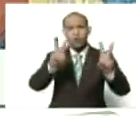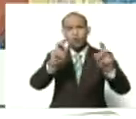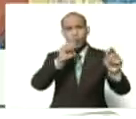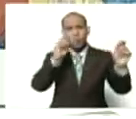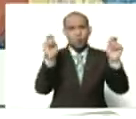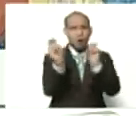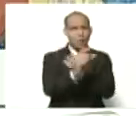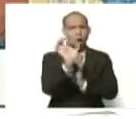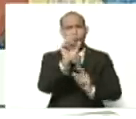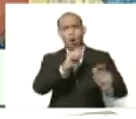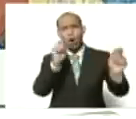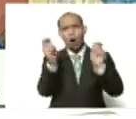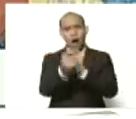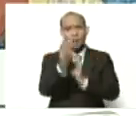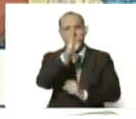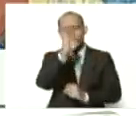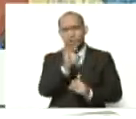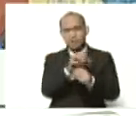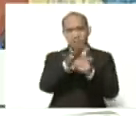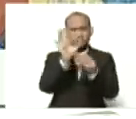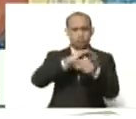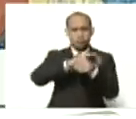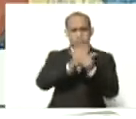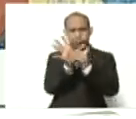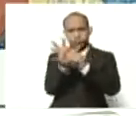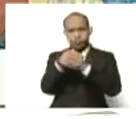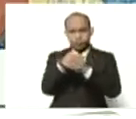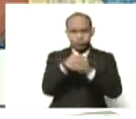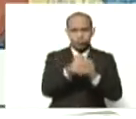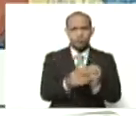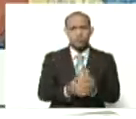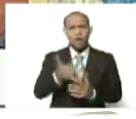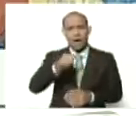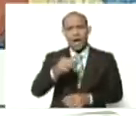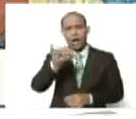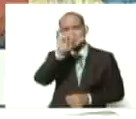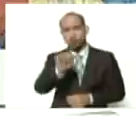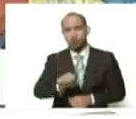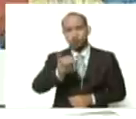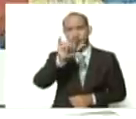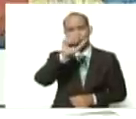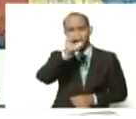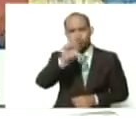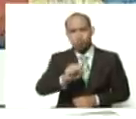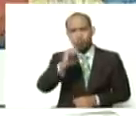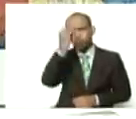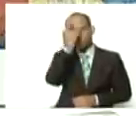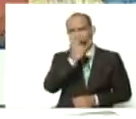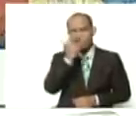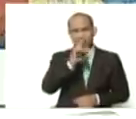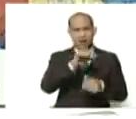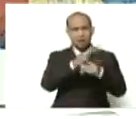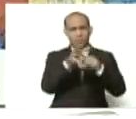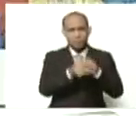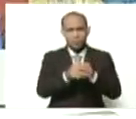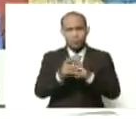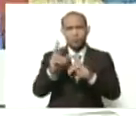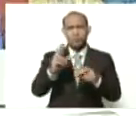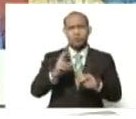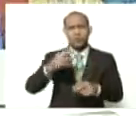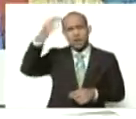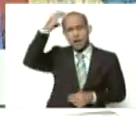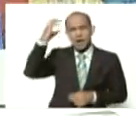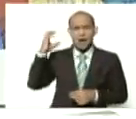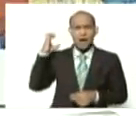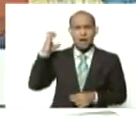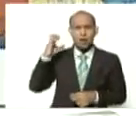la variante brasilera. Hay una variante surafricana, hay otra variante del Reino Unido, hay una variante de